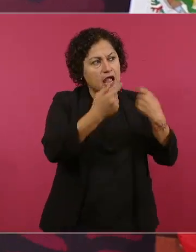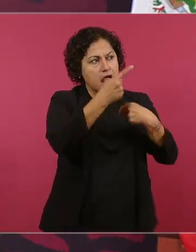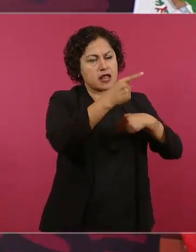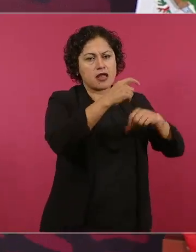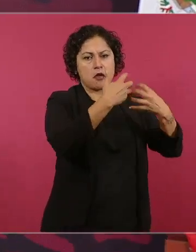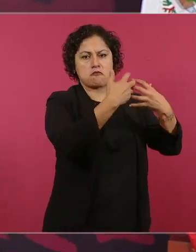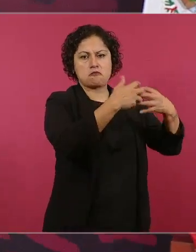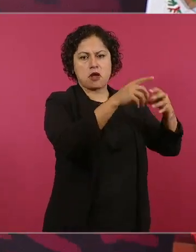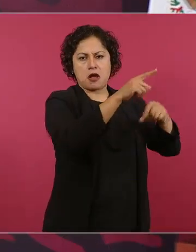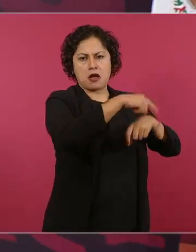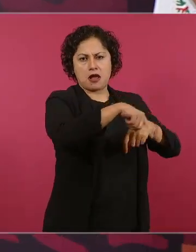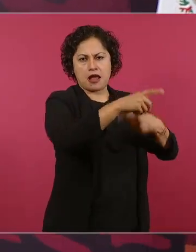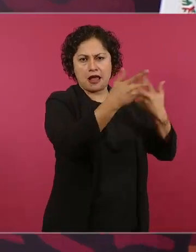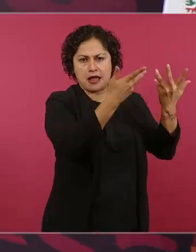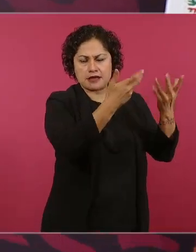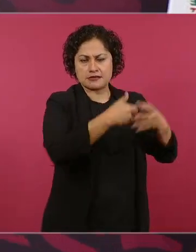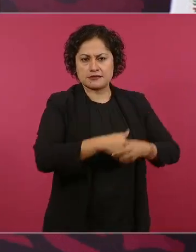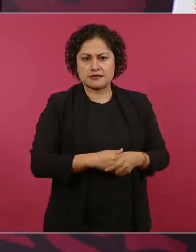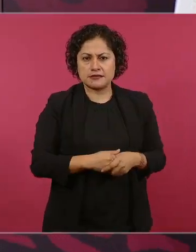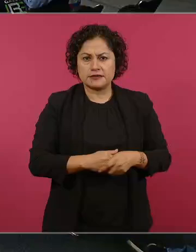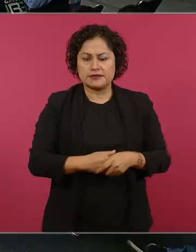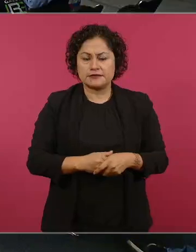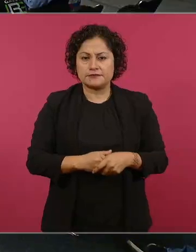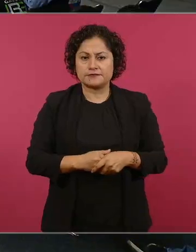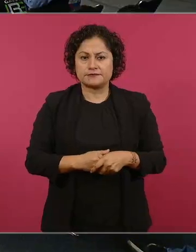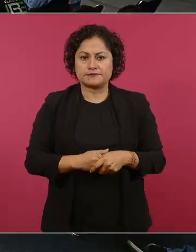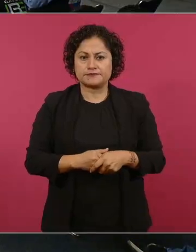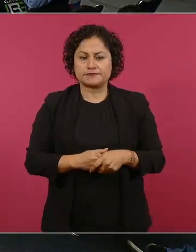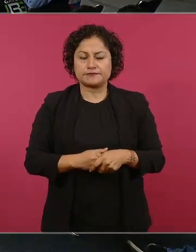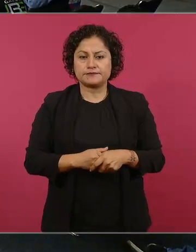muy dinámica, activa,